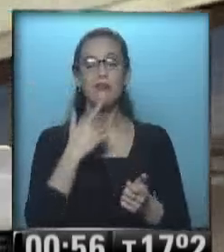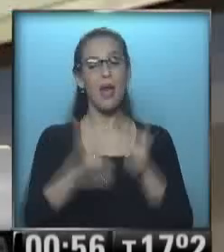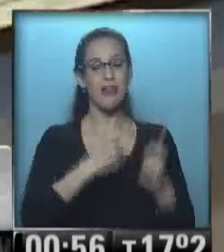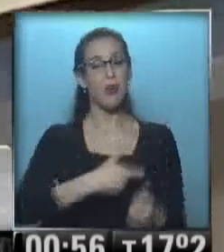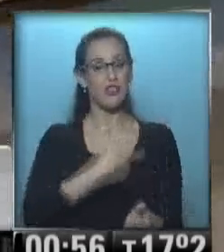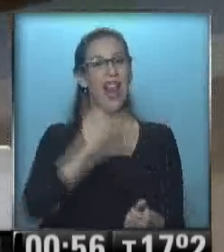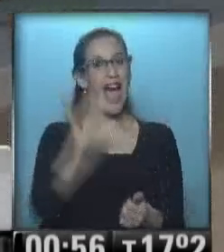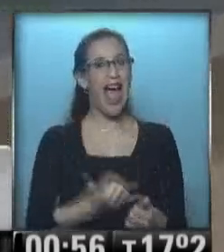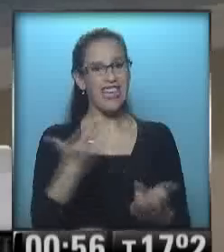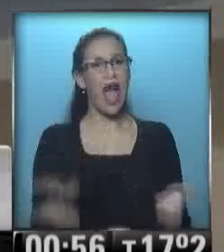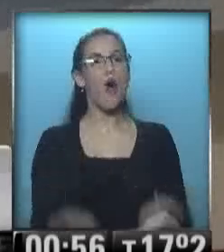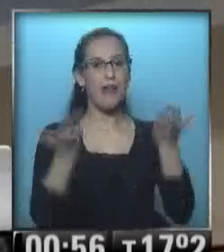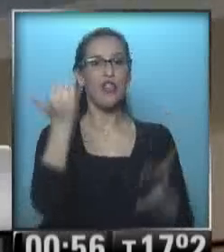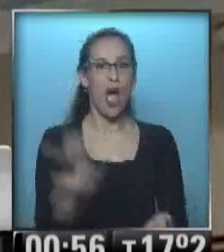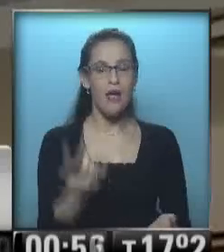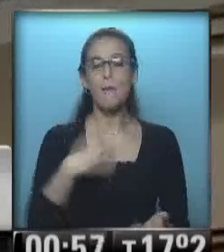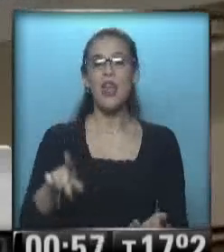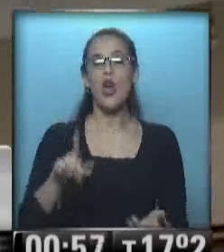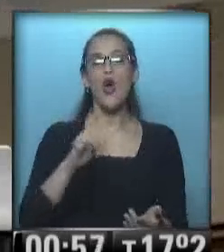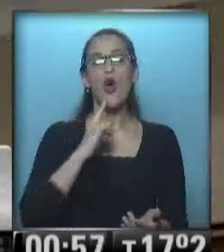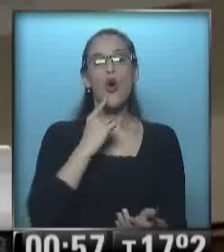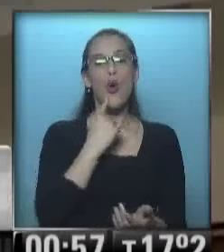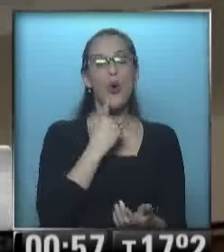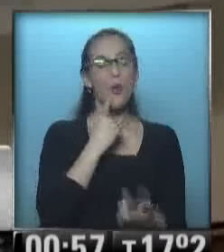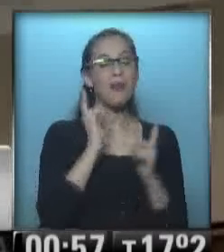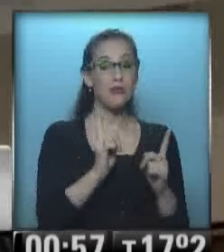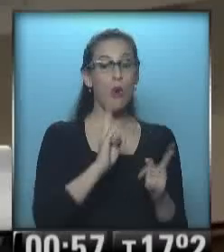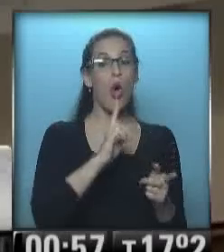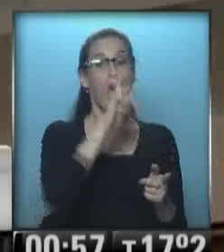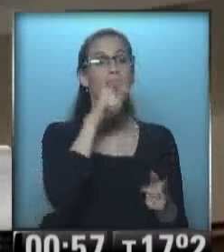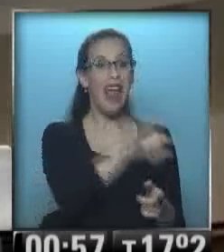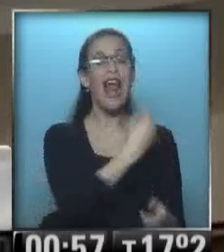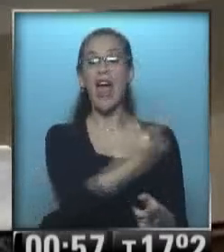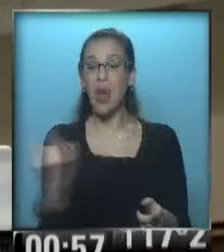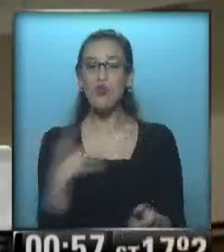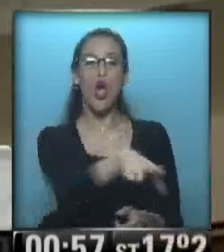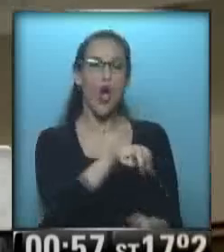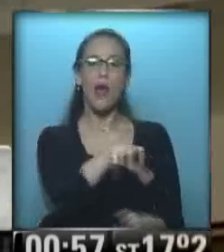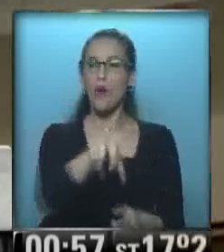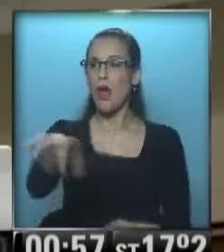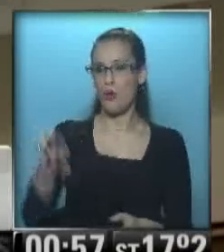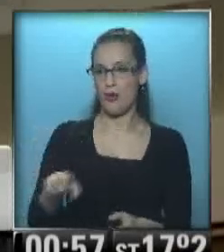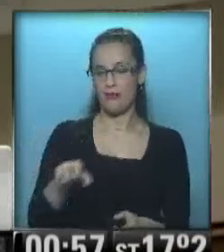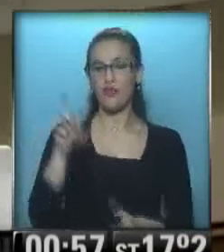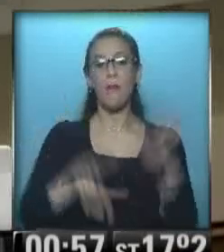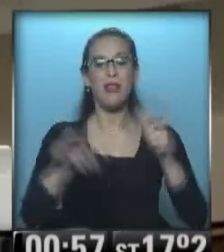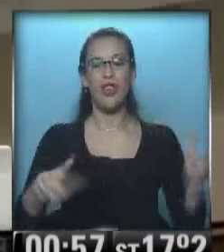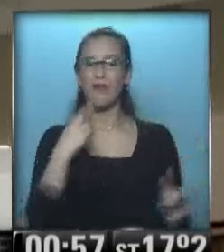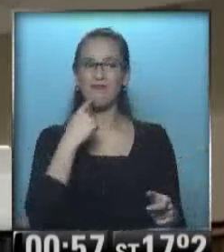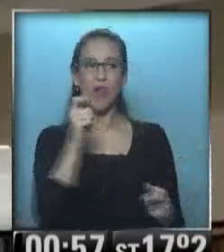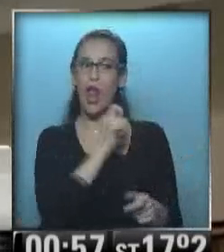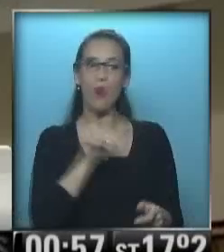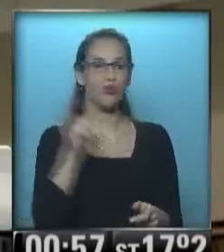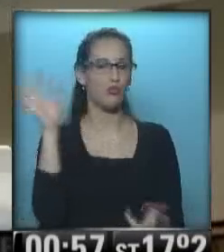el mismo monto a los prestadores, entonces los prestadores no están satisfechos con lo que cobran. Ese es un tema que tienen que